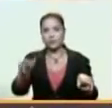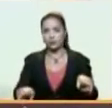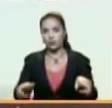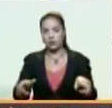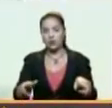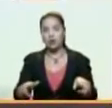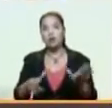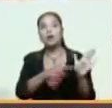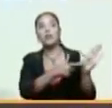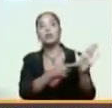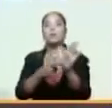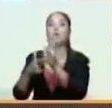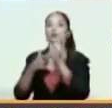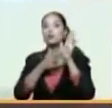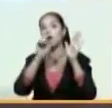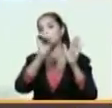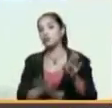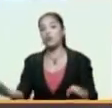le va a demostrar al país